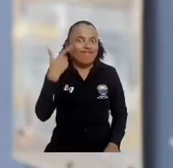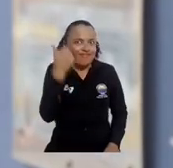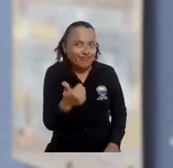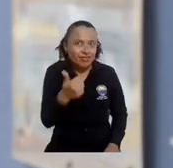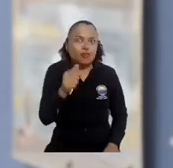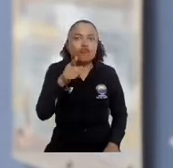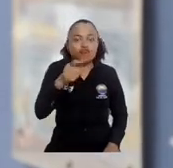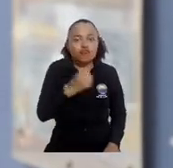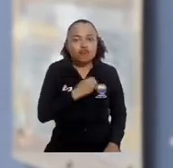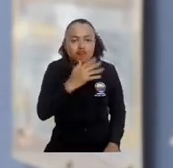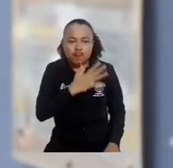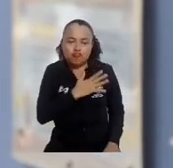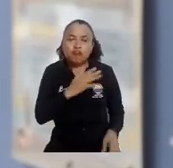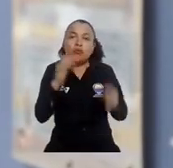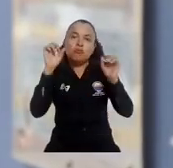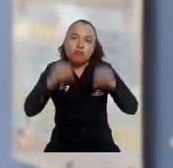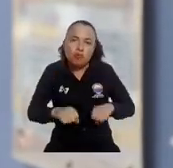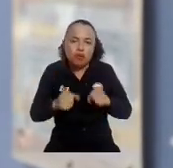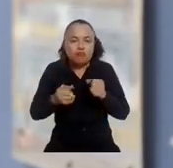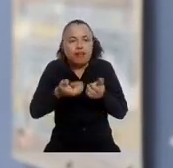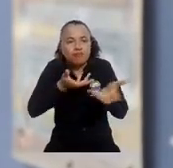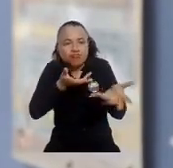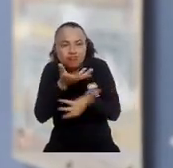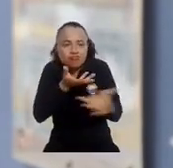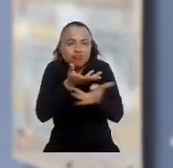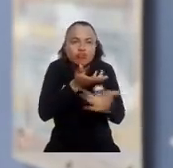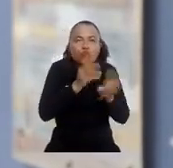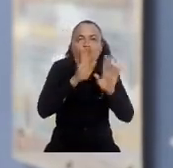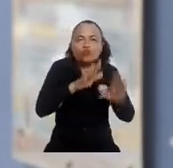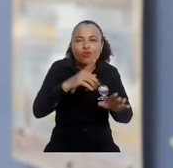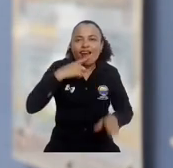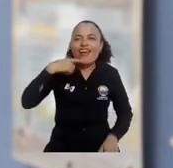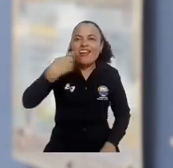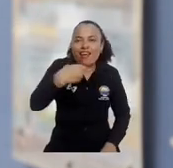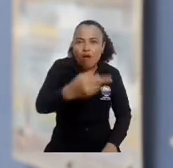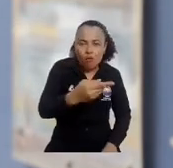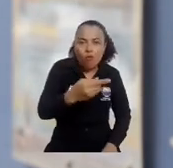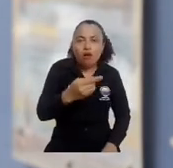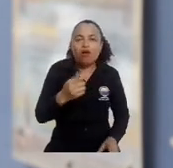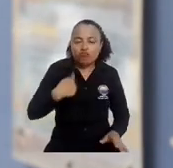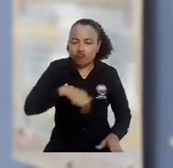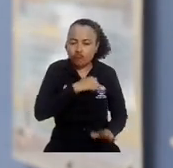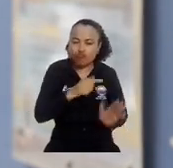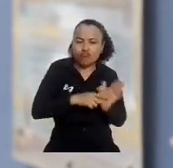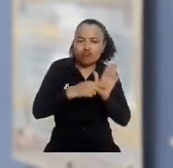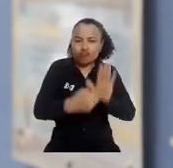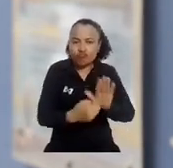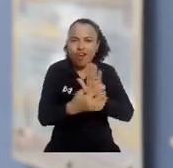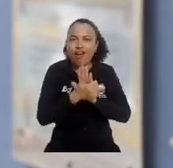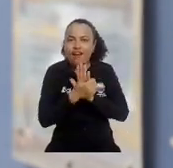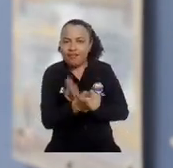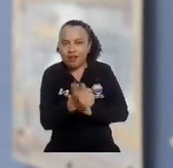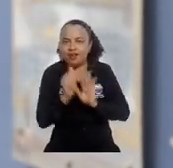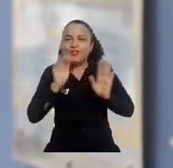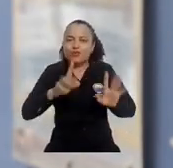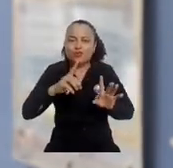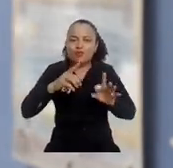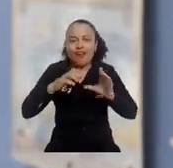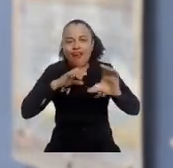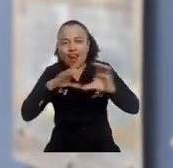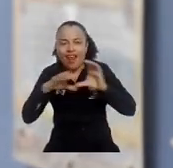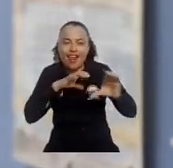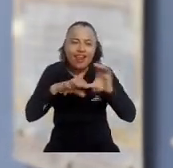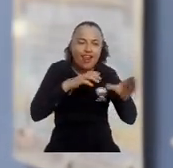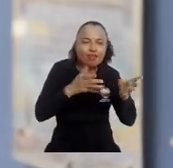Es una experiencia magnífica en la que tenemos la oportunidad de interactuar con la lengua, de demostrar nuestras habilidades,